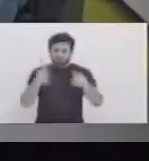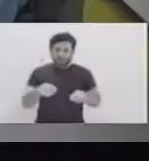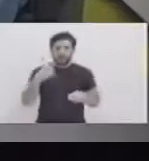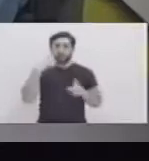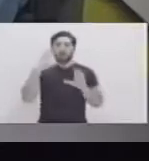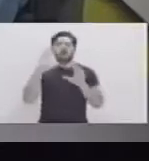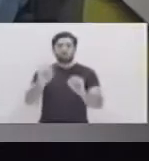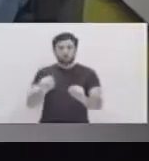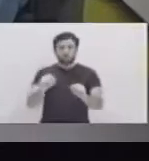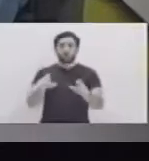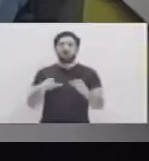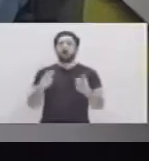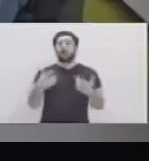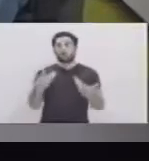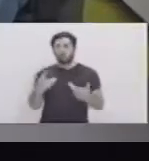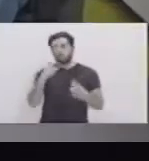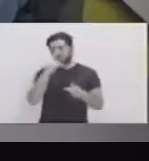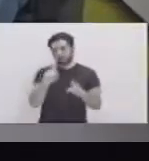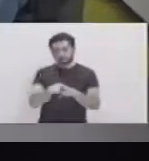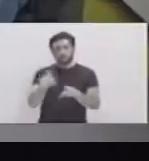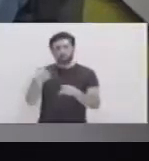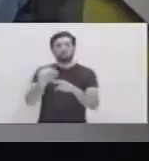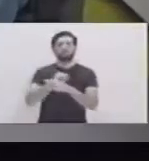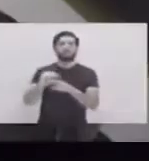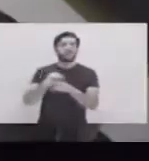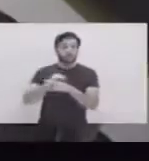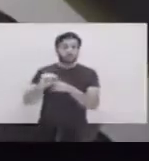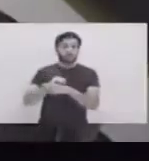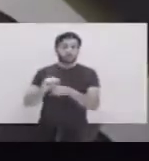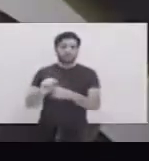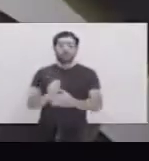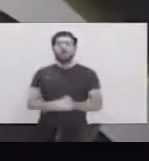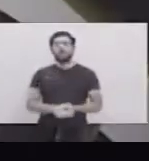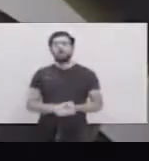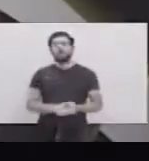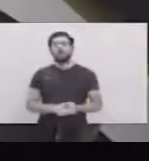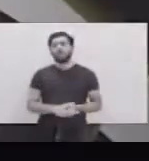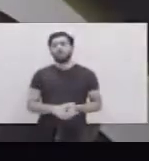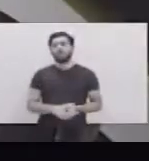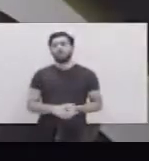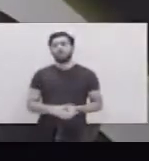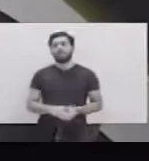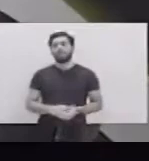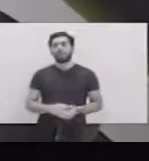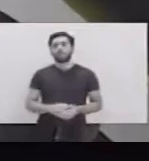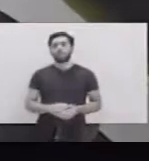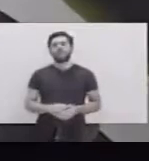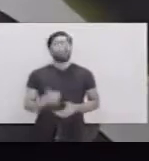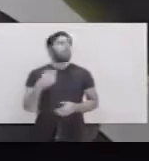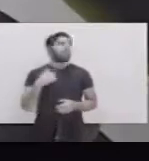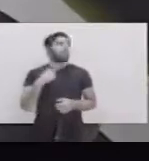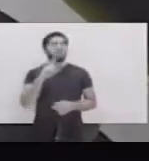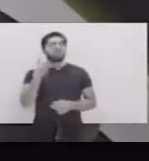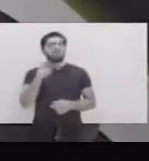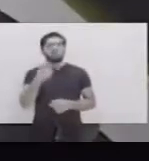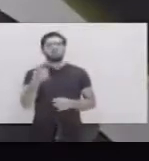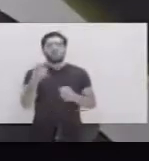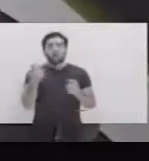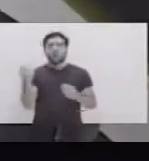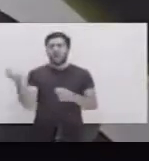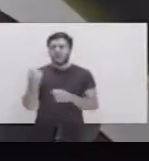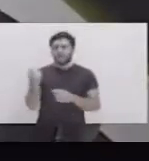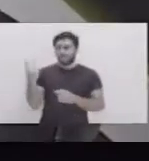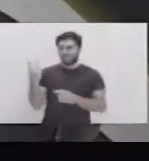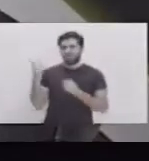pues debe tomar en cuenta y debe ponerlos en práctica, ¿verdad? Pero, ¿qué no se debe hacer en una amistad o qué